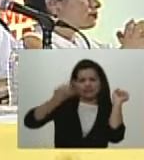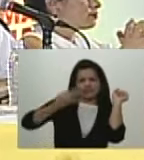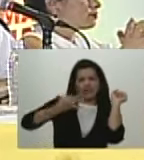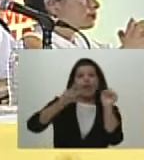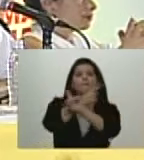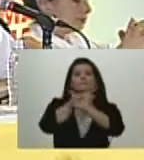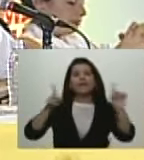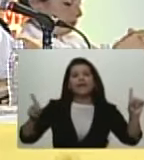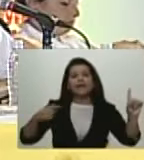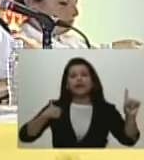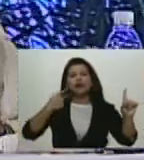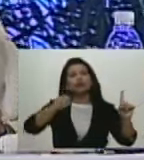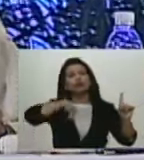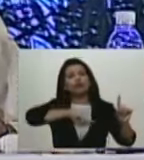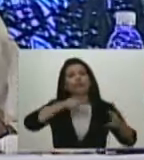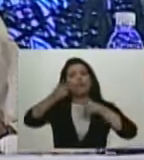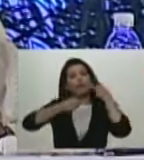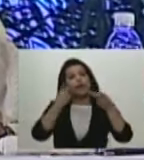imperialismo norteamericano,